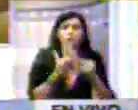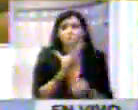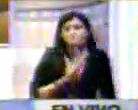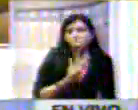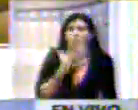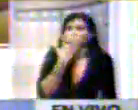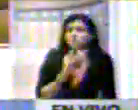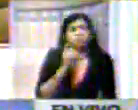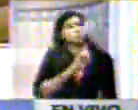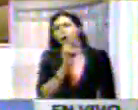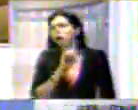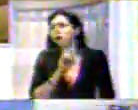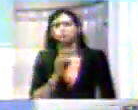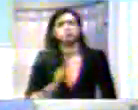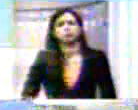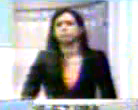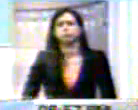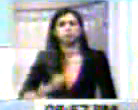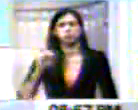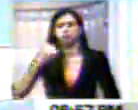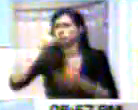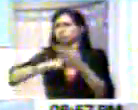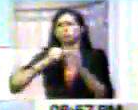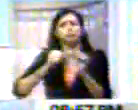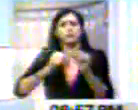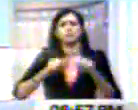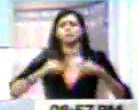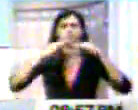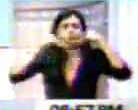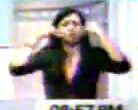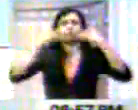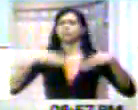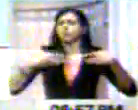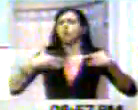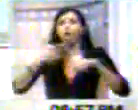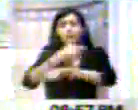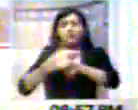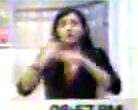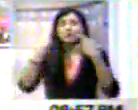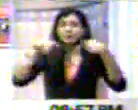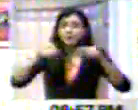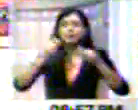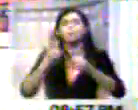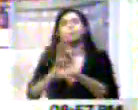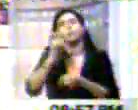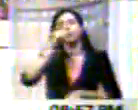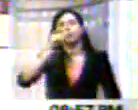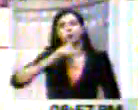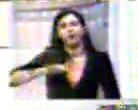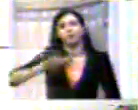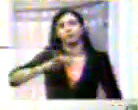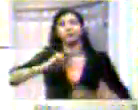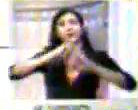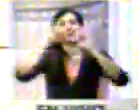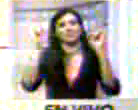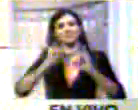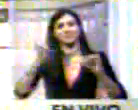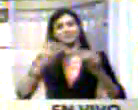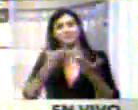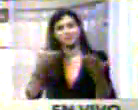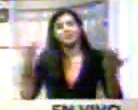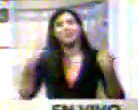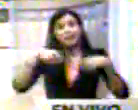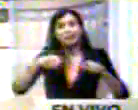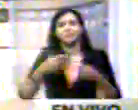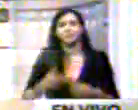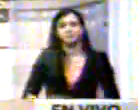futuro. Y un gobierno revolucionario que hace de tripas corazón para llevarle la protección y la felicidad al